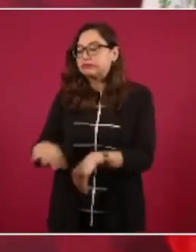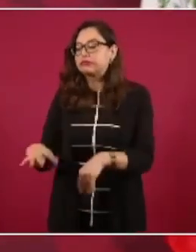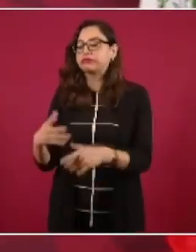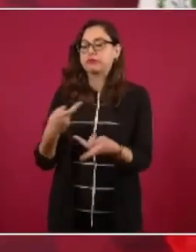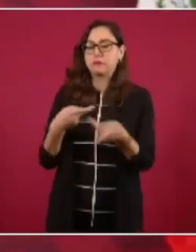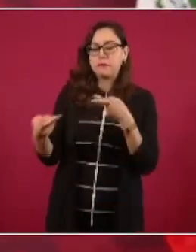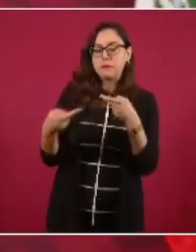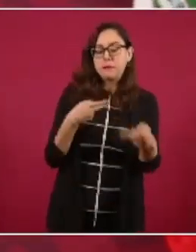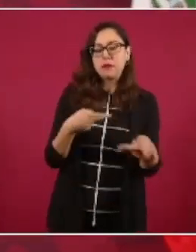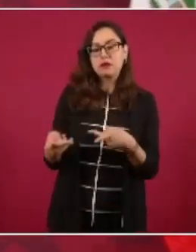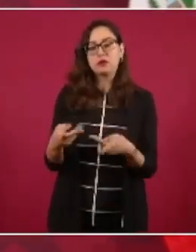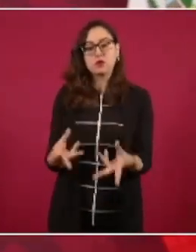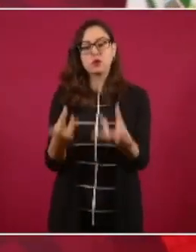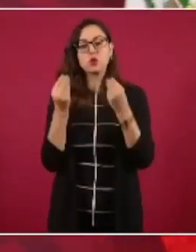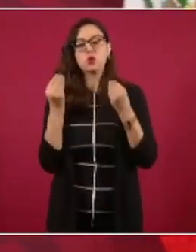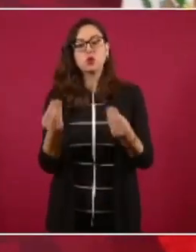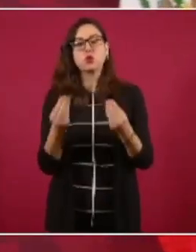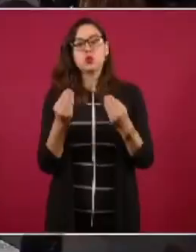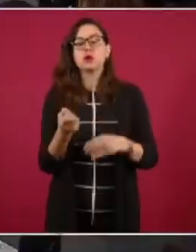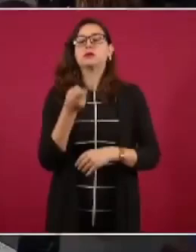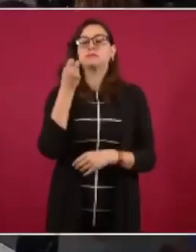y es lo que están haciendo.